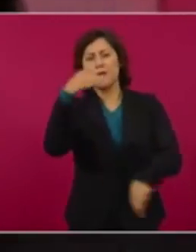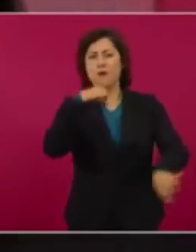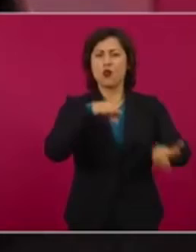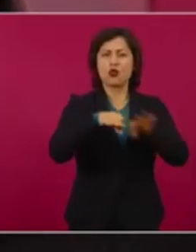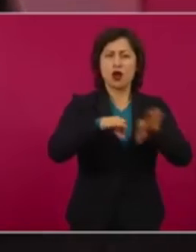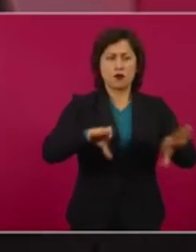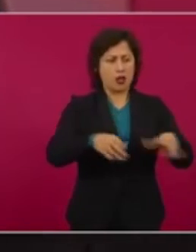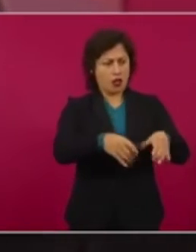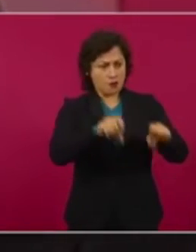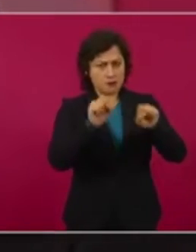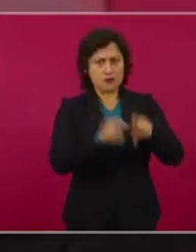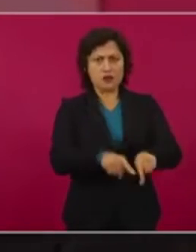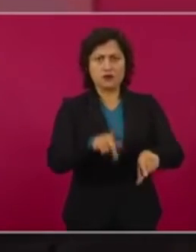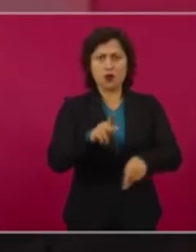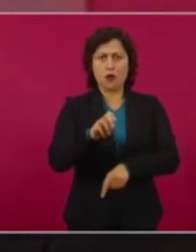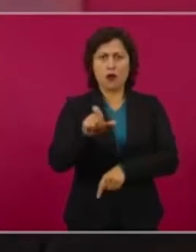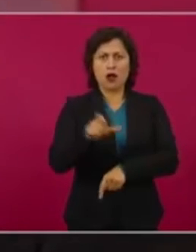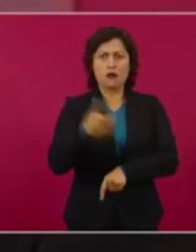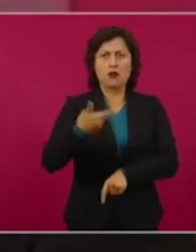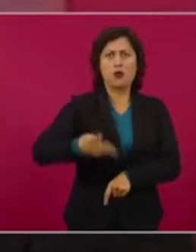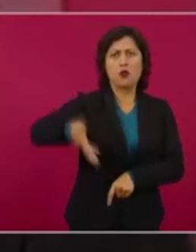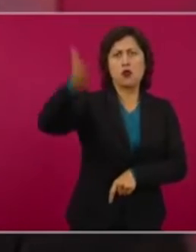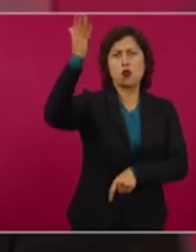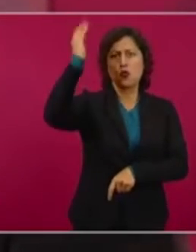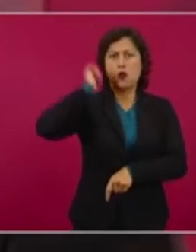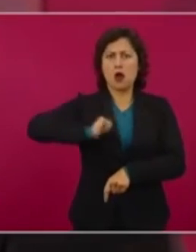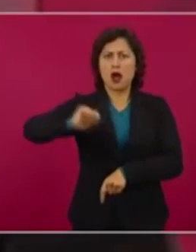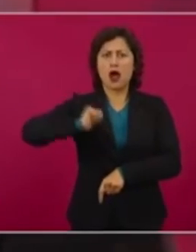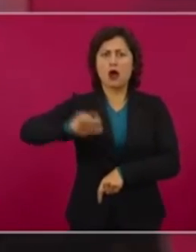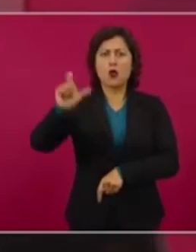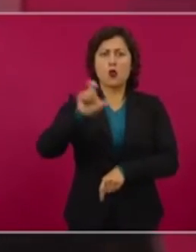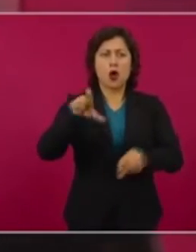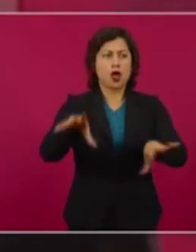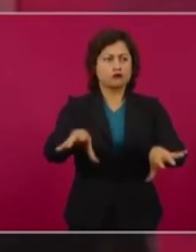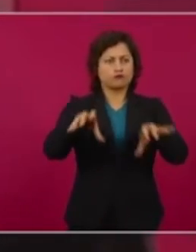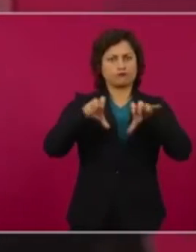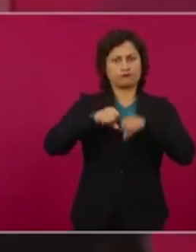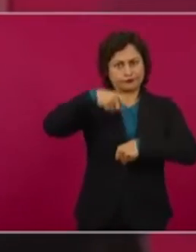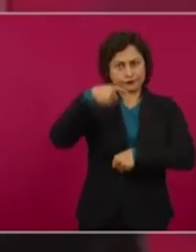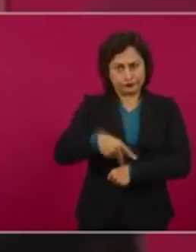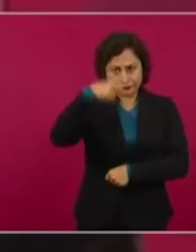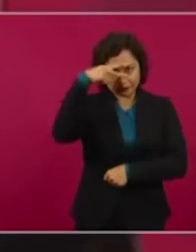desde la expropiación, abuelos, papás,